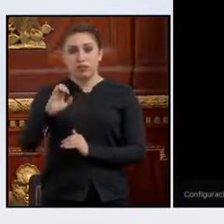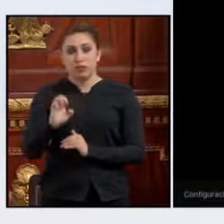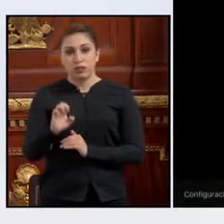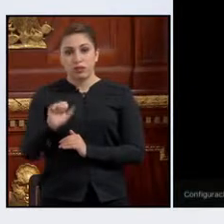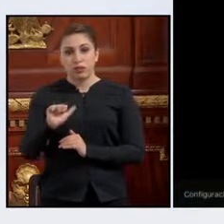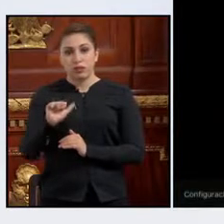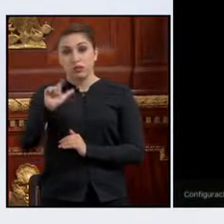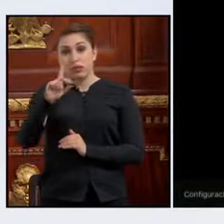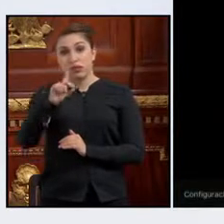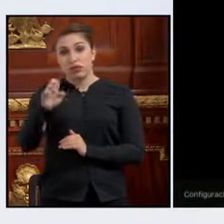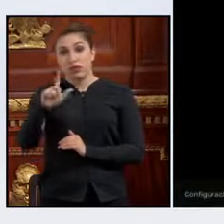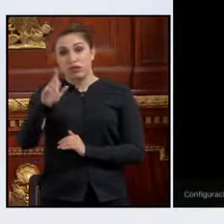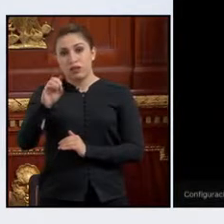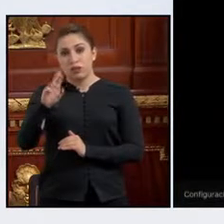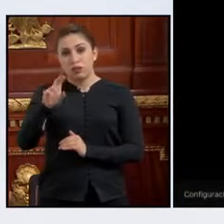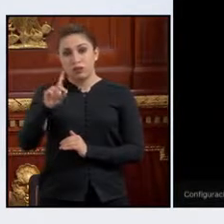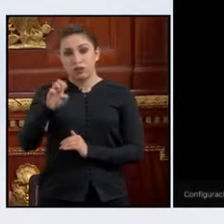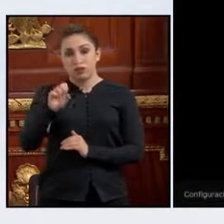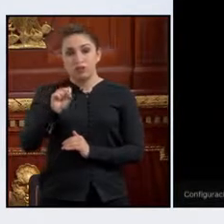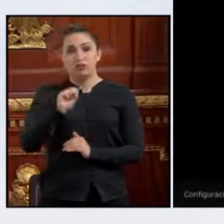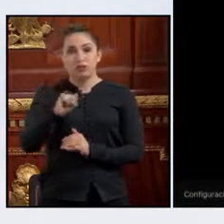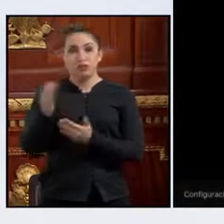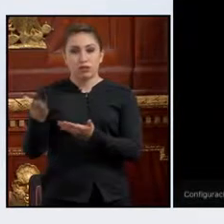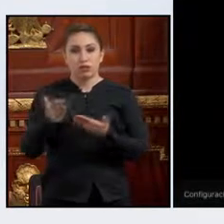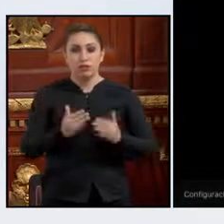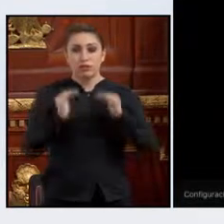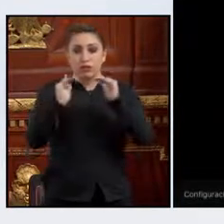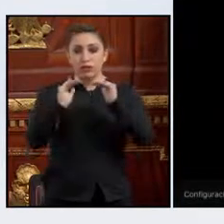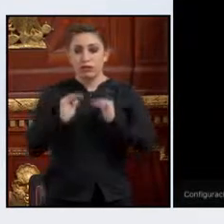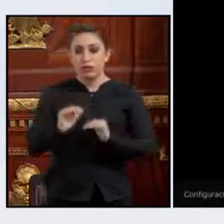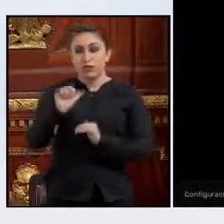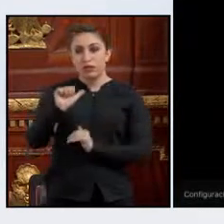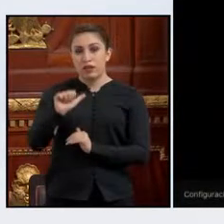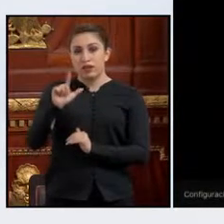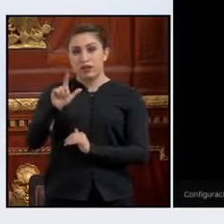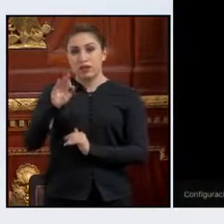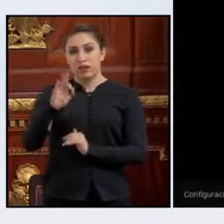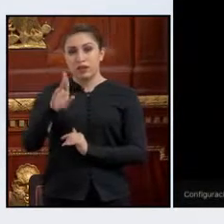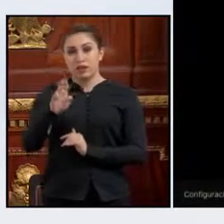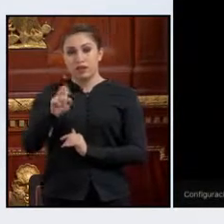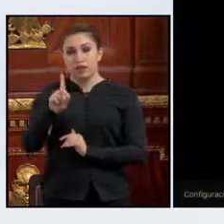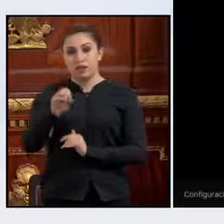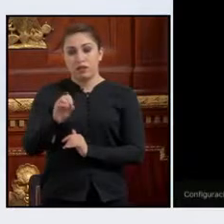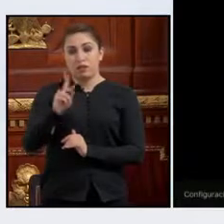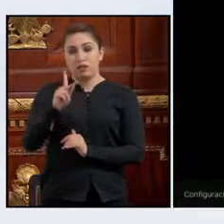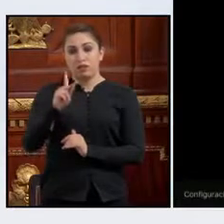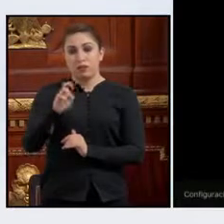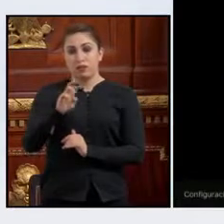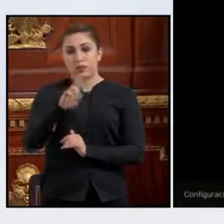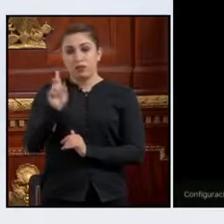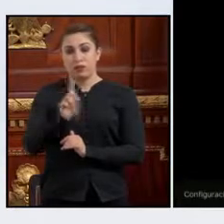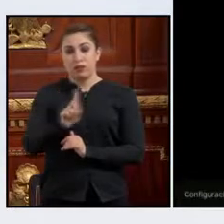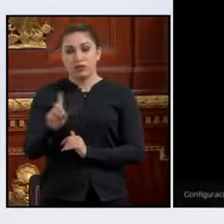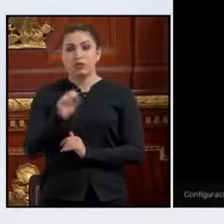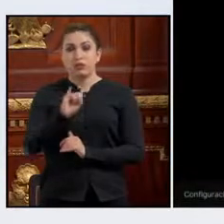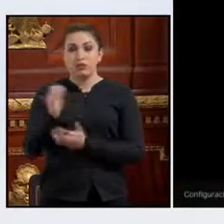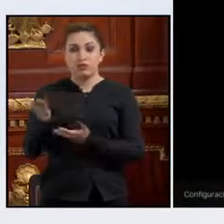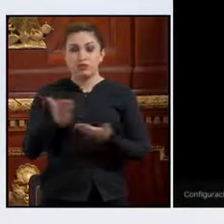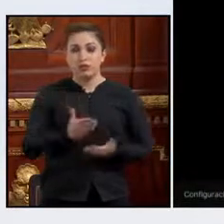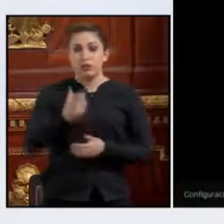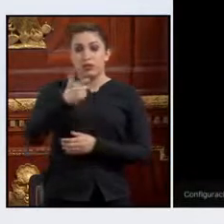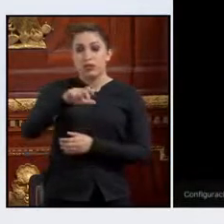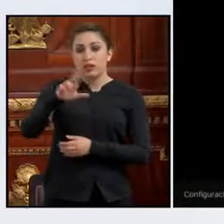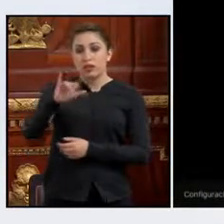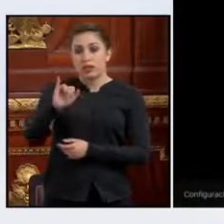Pérez Paredes Alfredo. Pérez Paredes Alfredo, presente. Quiroga Anguiano